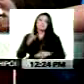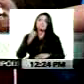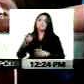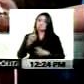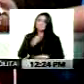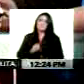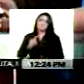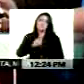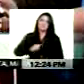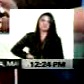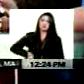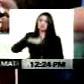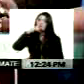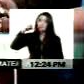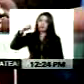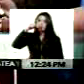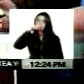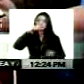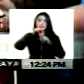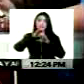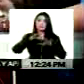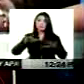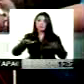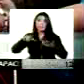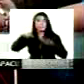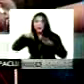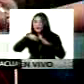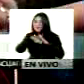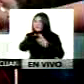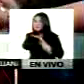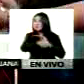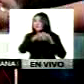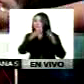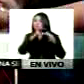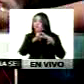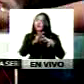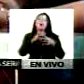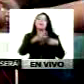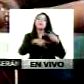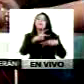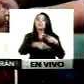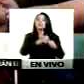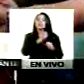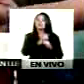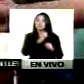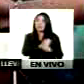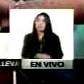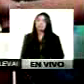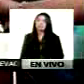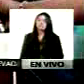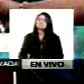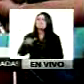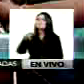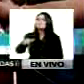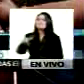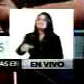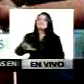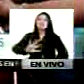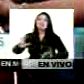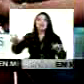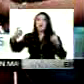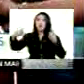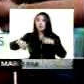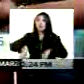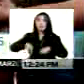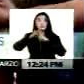del presidente Maduro, en el despliegue catacumba adentro de los consejos productivos de trabajadores y trabajadoras. Aquí estamos acordando